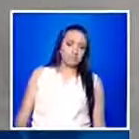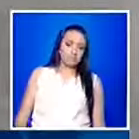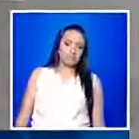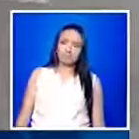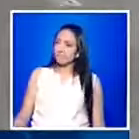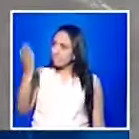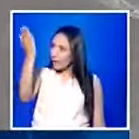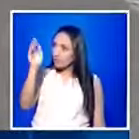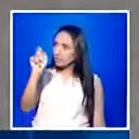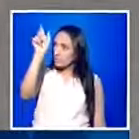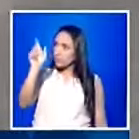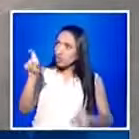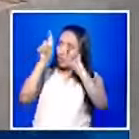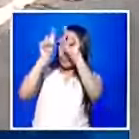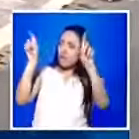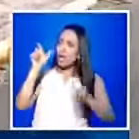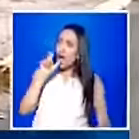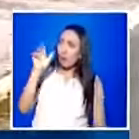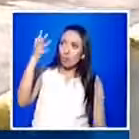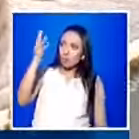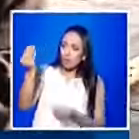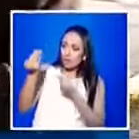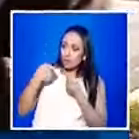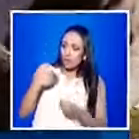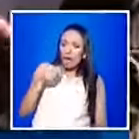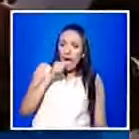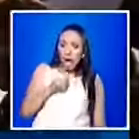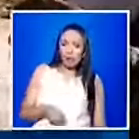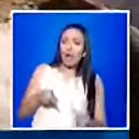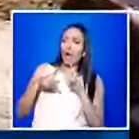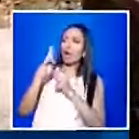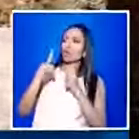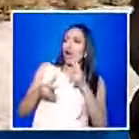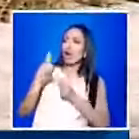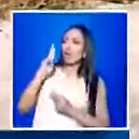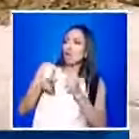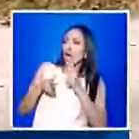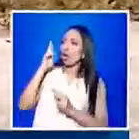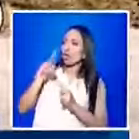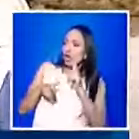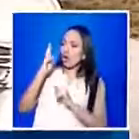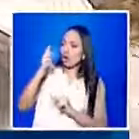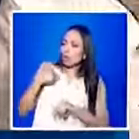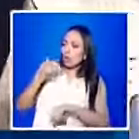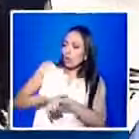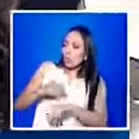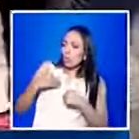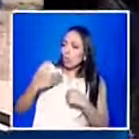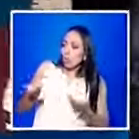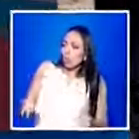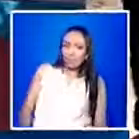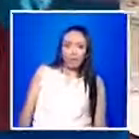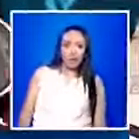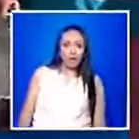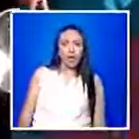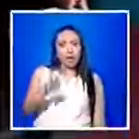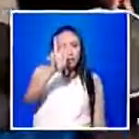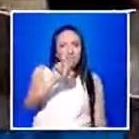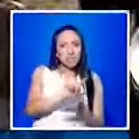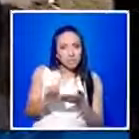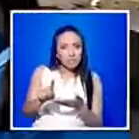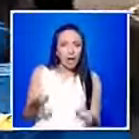señores de la EMAN, no nos dan agua, cortan cuando se les da la gana. Imagínense ustedes, 3 semanas sin agua, no tenemos